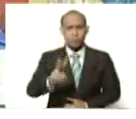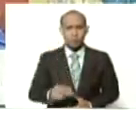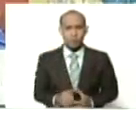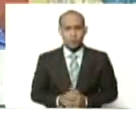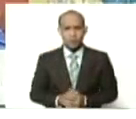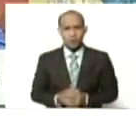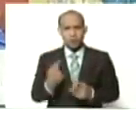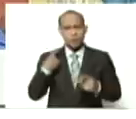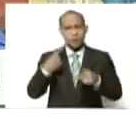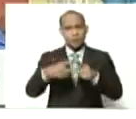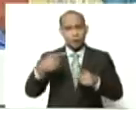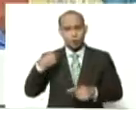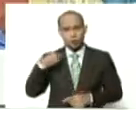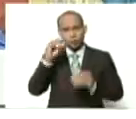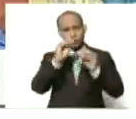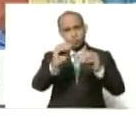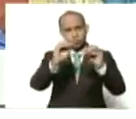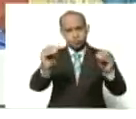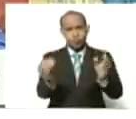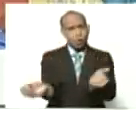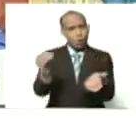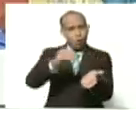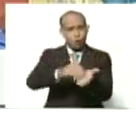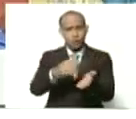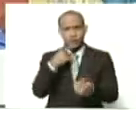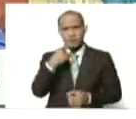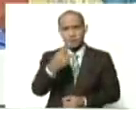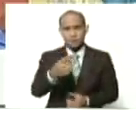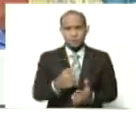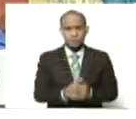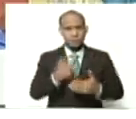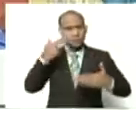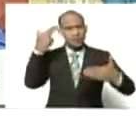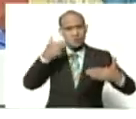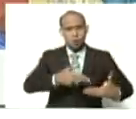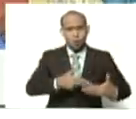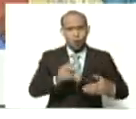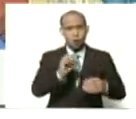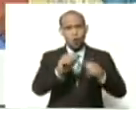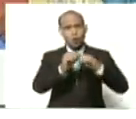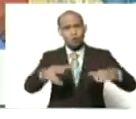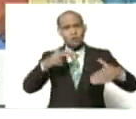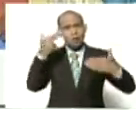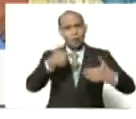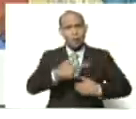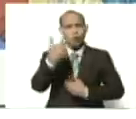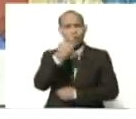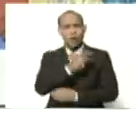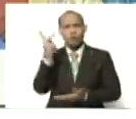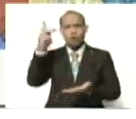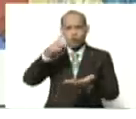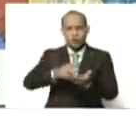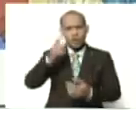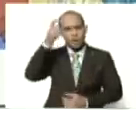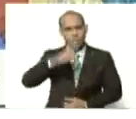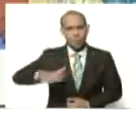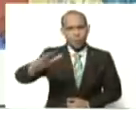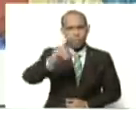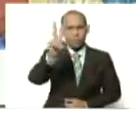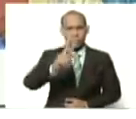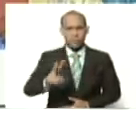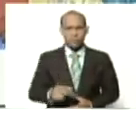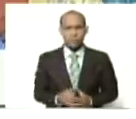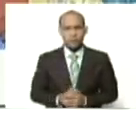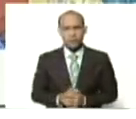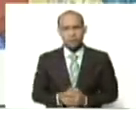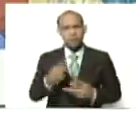Pero lo dije y lo ratifico. Con secuestro o sin secuestro, las vacunas llegarán al pueblo de Venezuela.